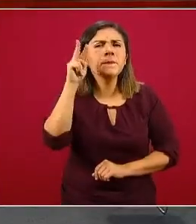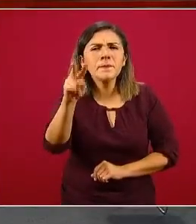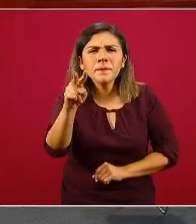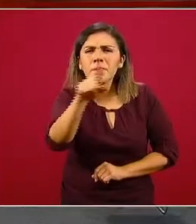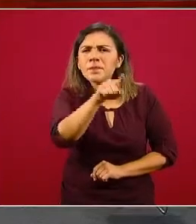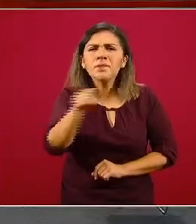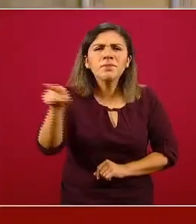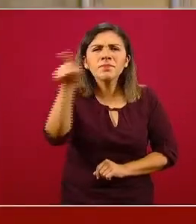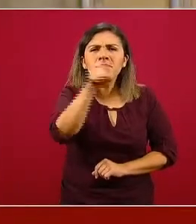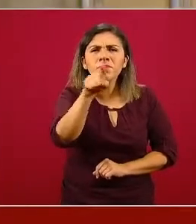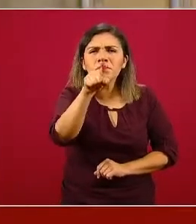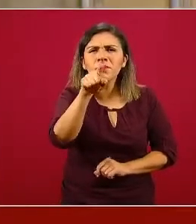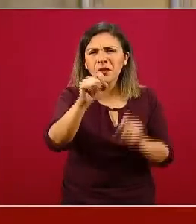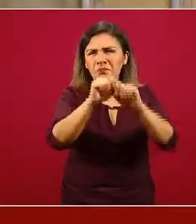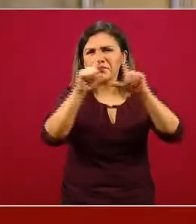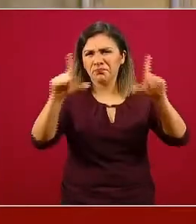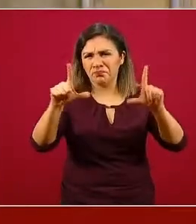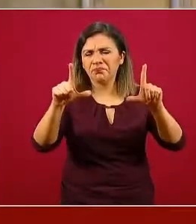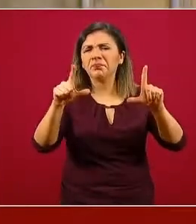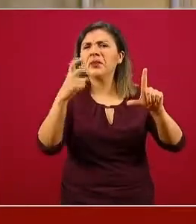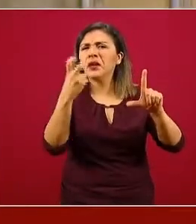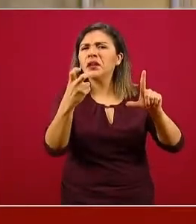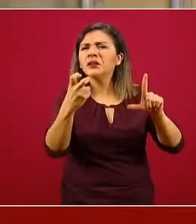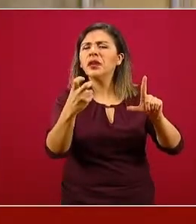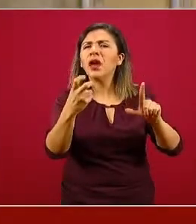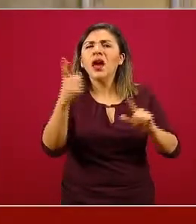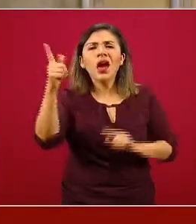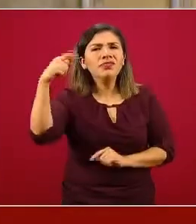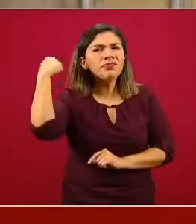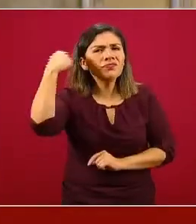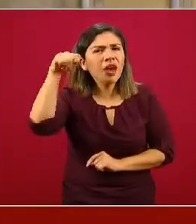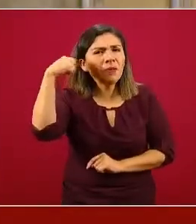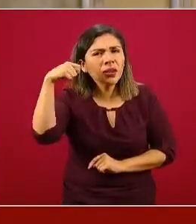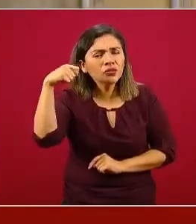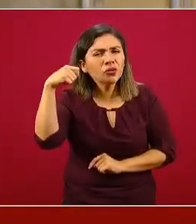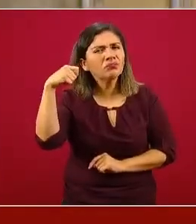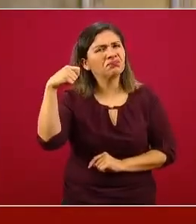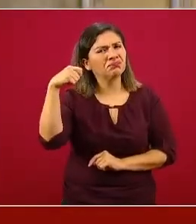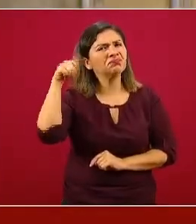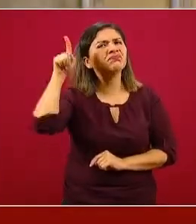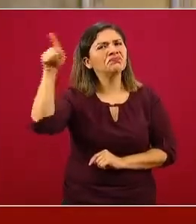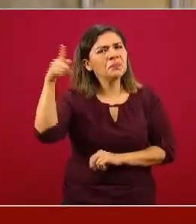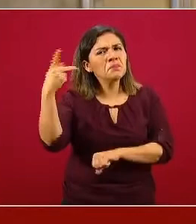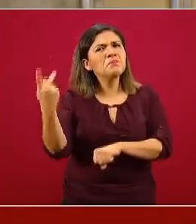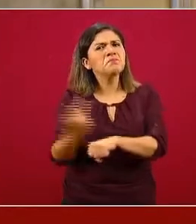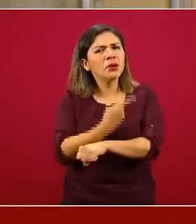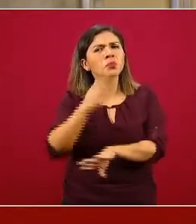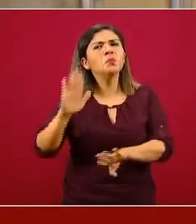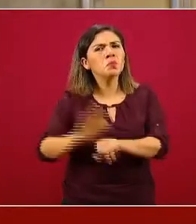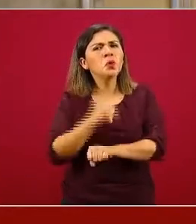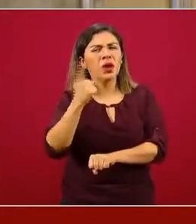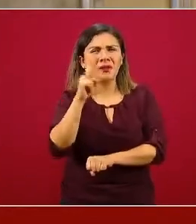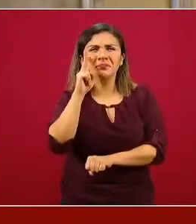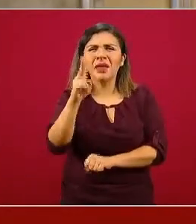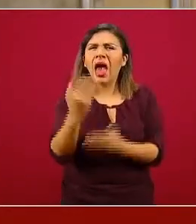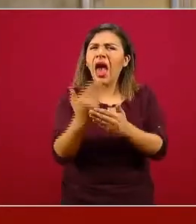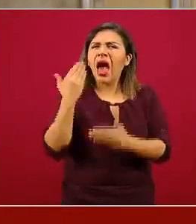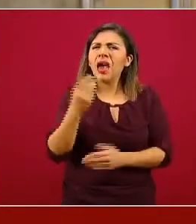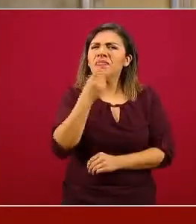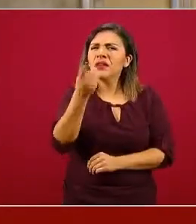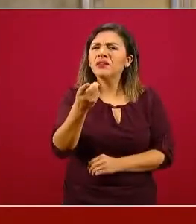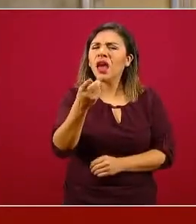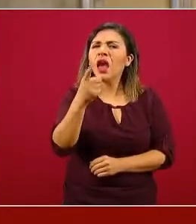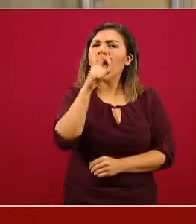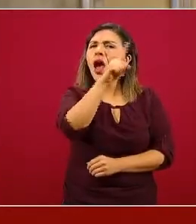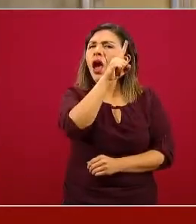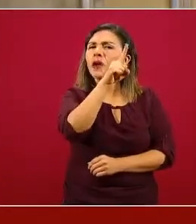estas gráficas que nos acaban de pasar, el caso de Tabasco. ¿Ahí qué está sucediendo? ¿Qué se está dando? Ya ve que hace poco citó el caso